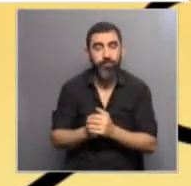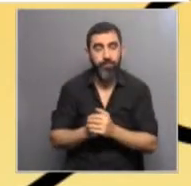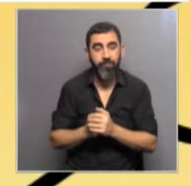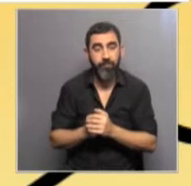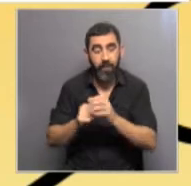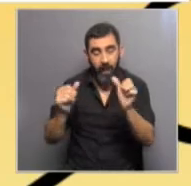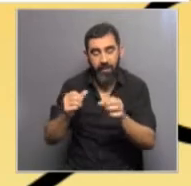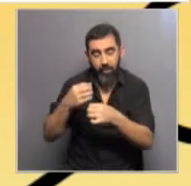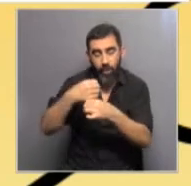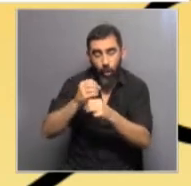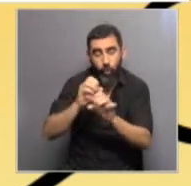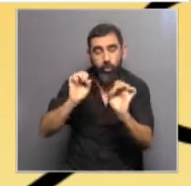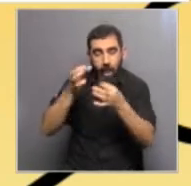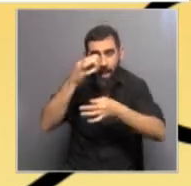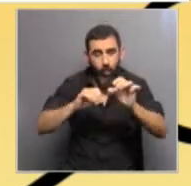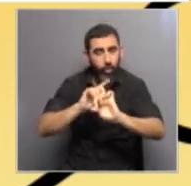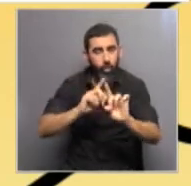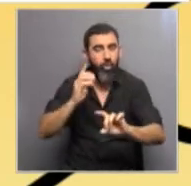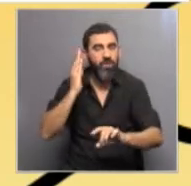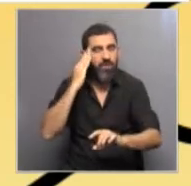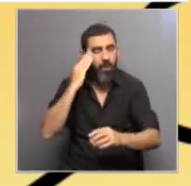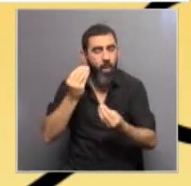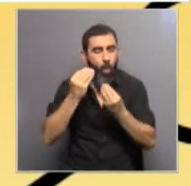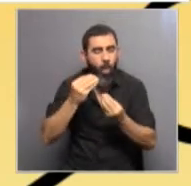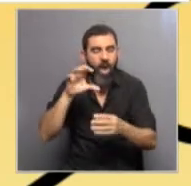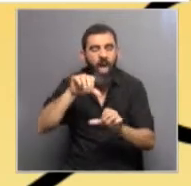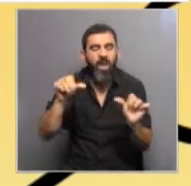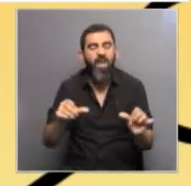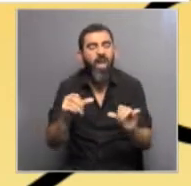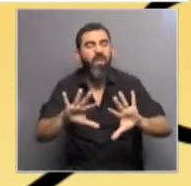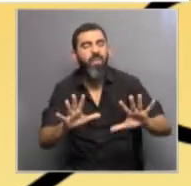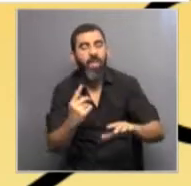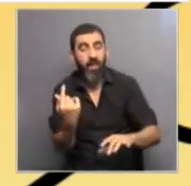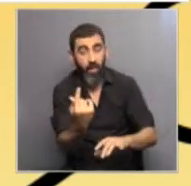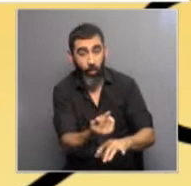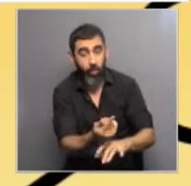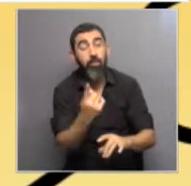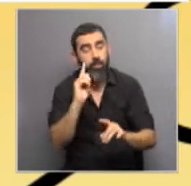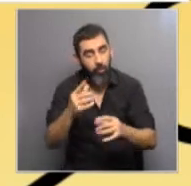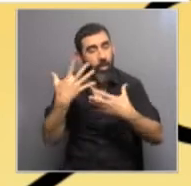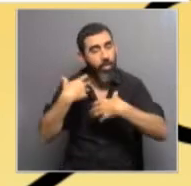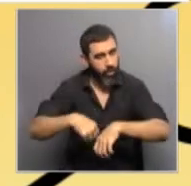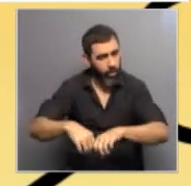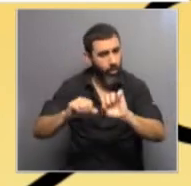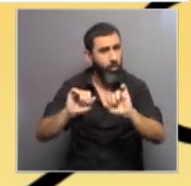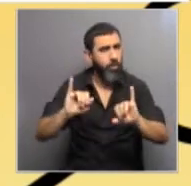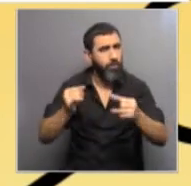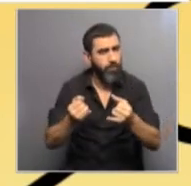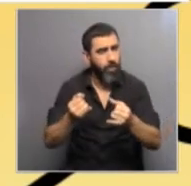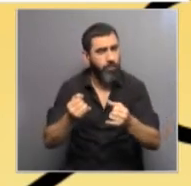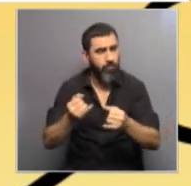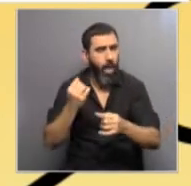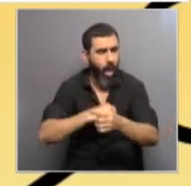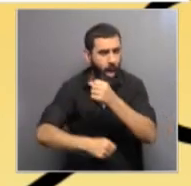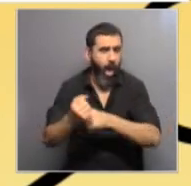cultivarlos en el laboratorio, de saber quiénes están ahí y qué es lo que están haciendo. Okay. Y lo que estamos descubriendo, y hace ya bastantes